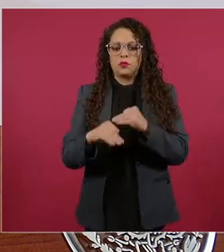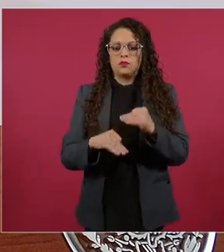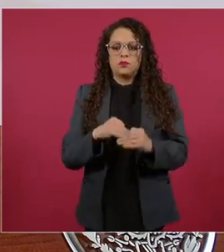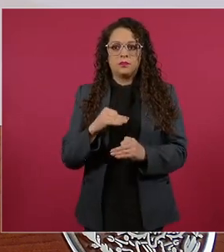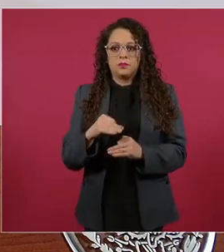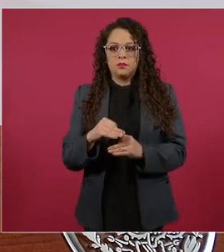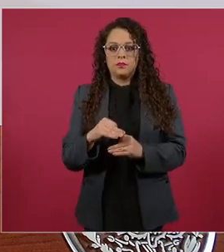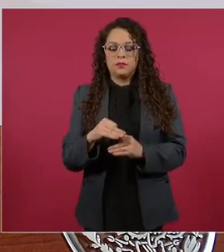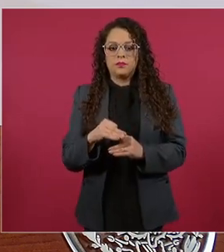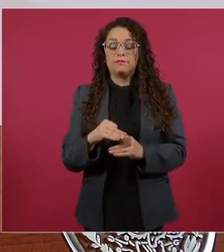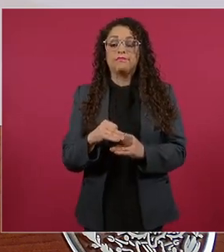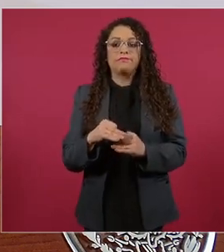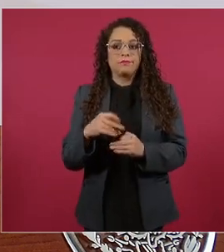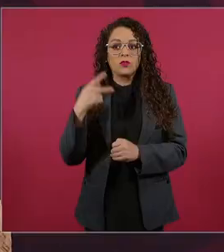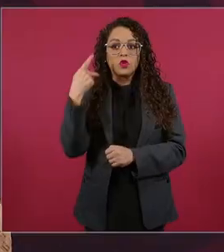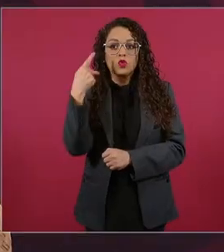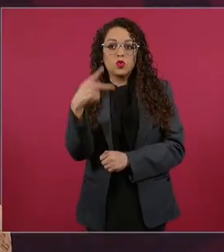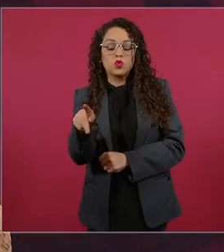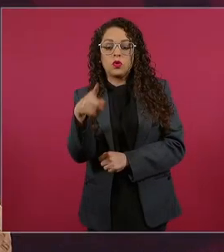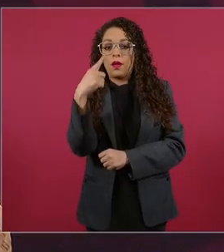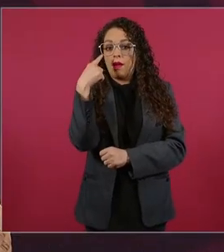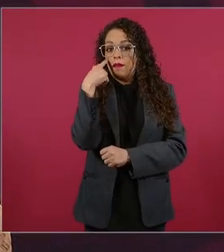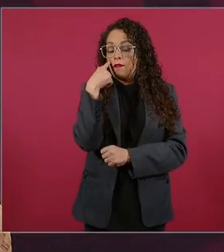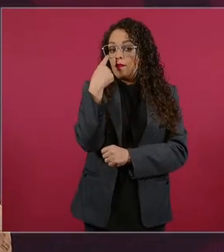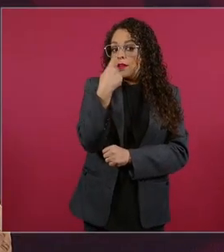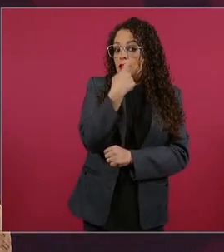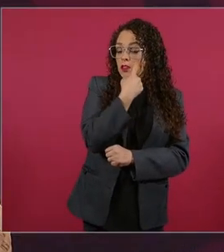tiene pues una visión